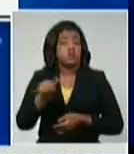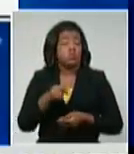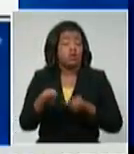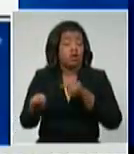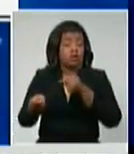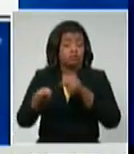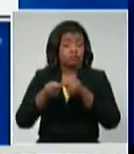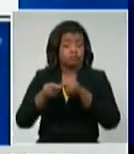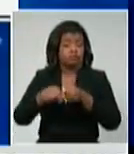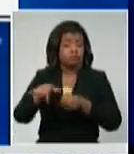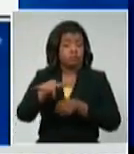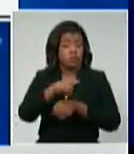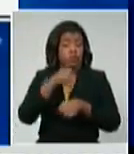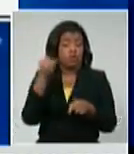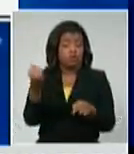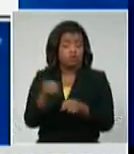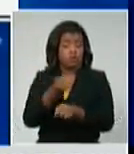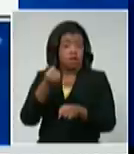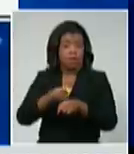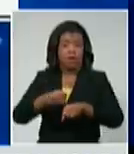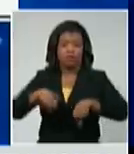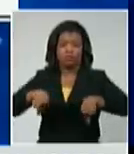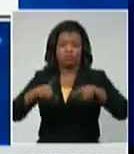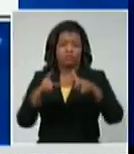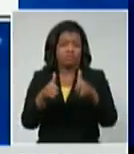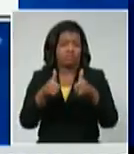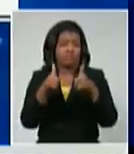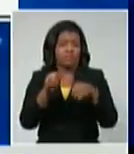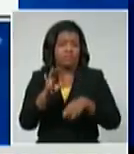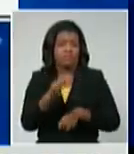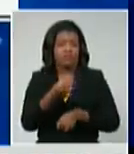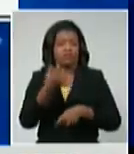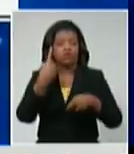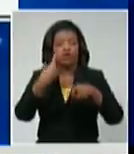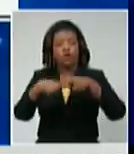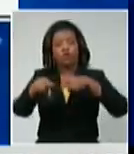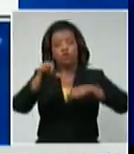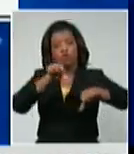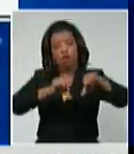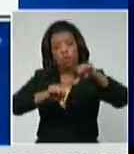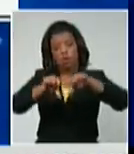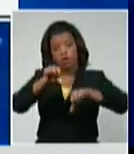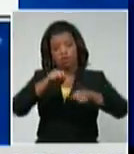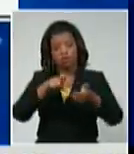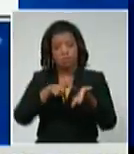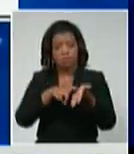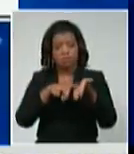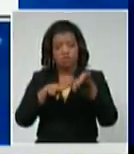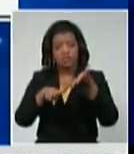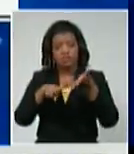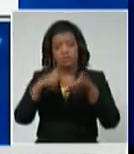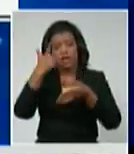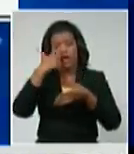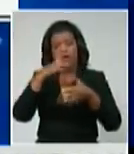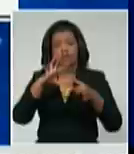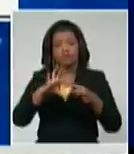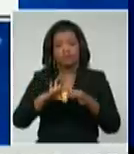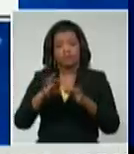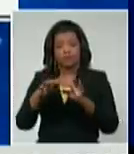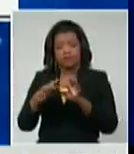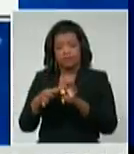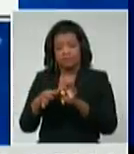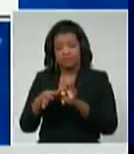con una consolidación del trabajo, pues el laboratorio de la provincia de Artemisa, que se encuentra